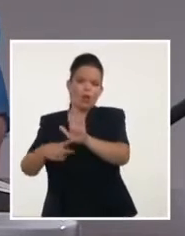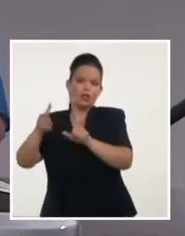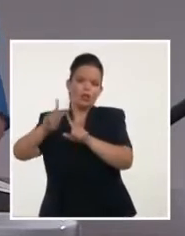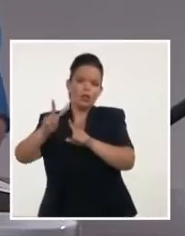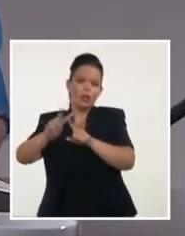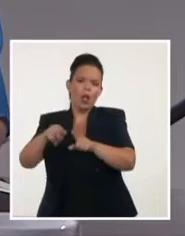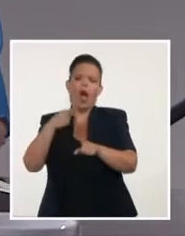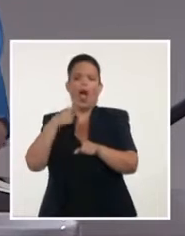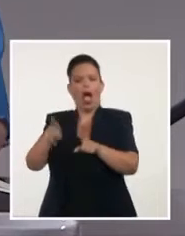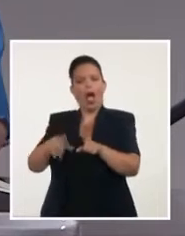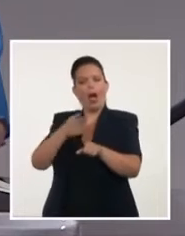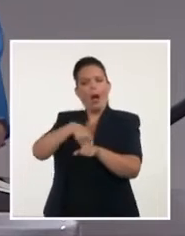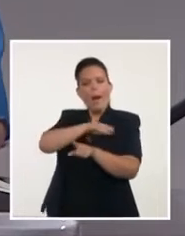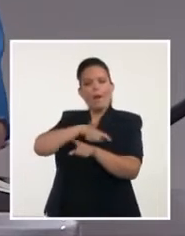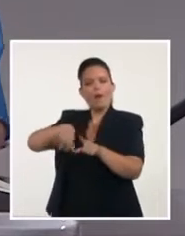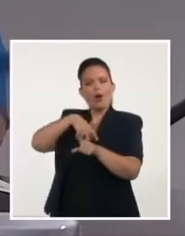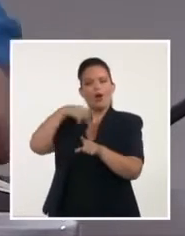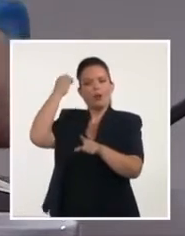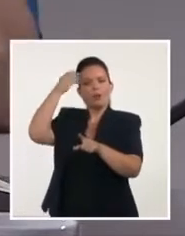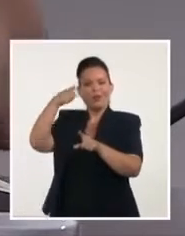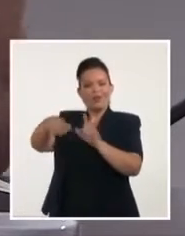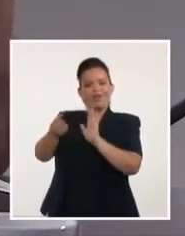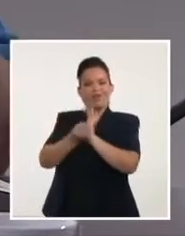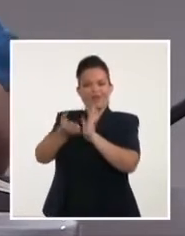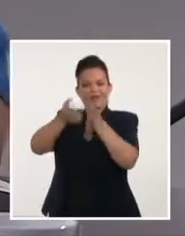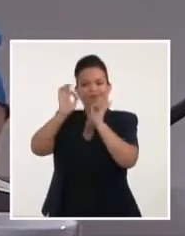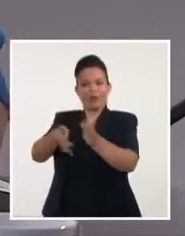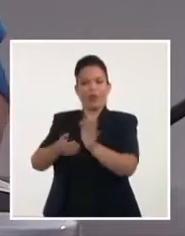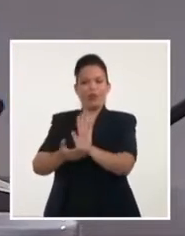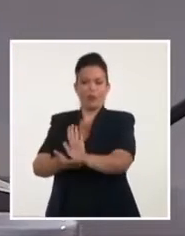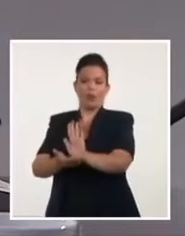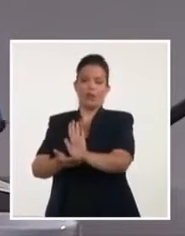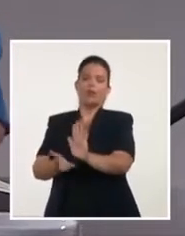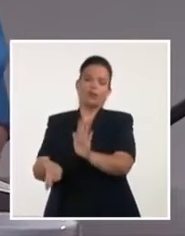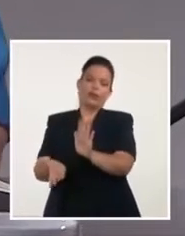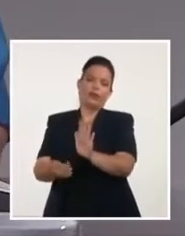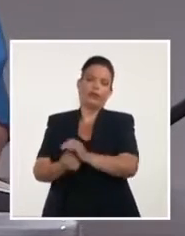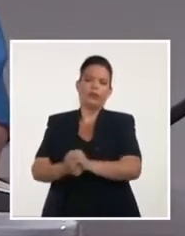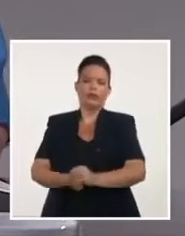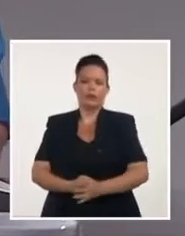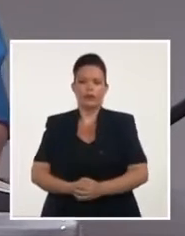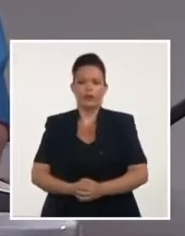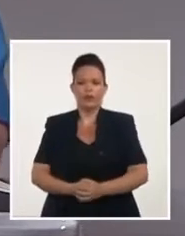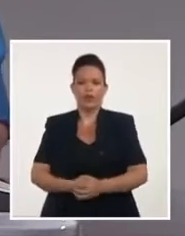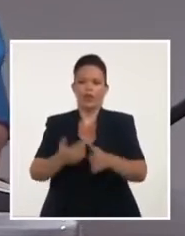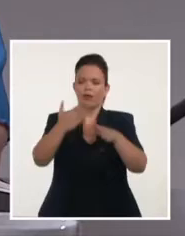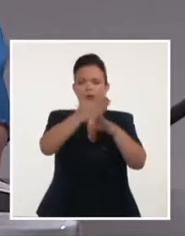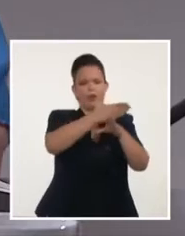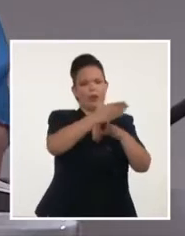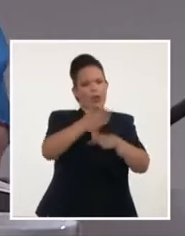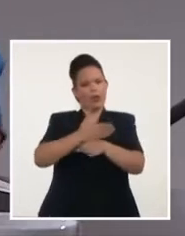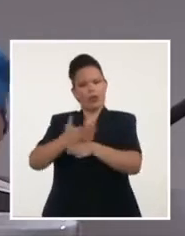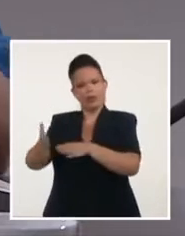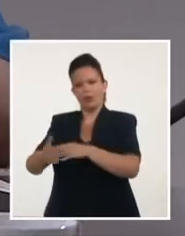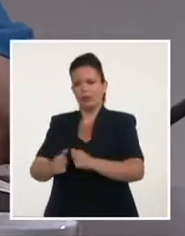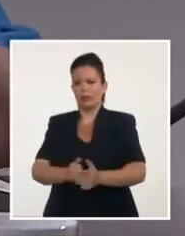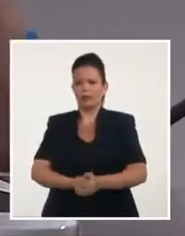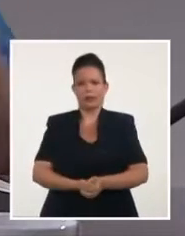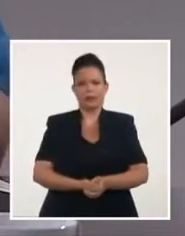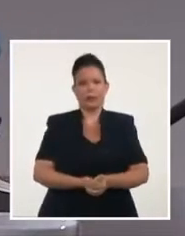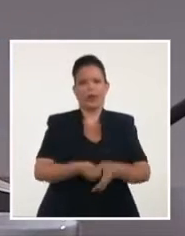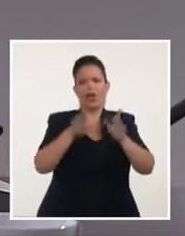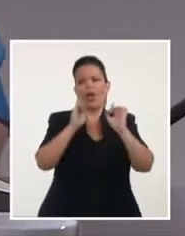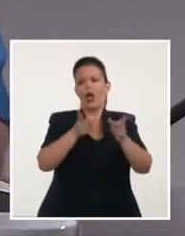que cada individuo lo que tiene es un altavoz, esto los amplifica, ¿no? Y así están otros actores, los youtubers, los políticos, o sea, todos